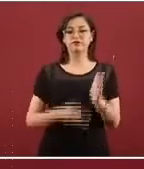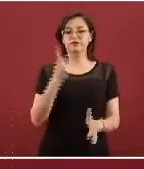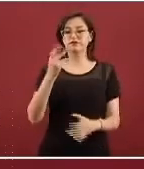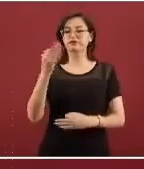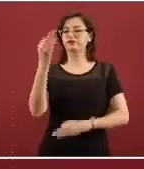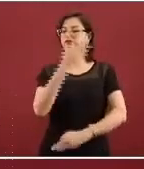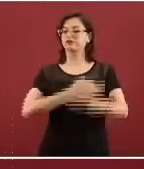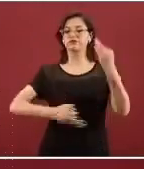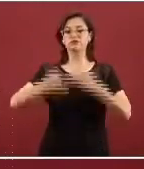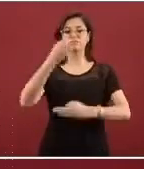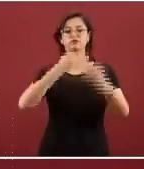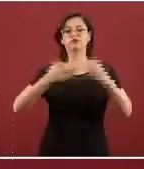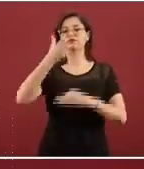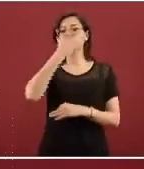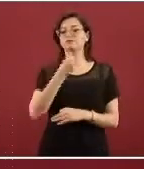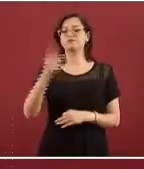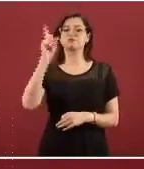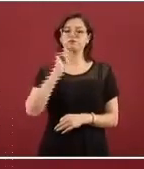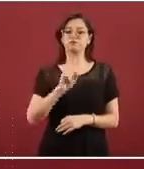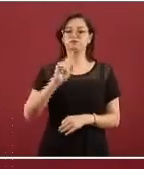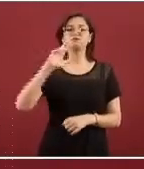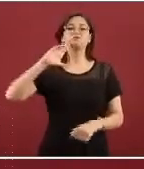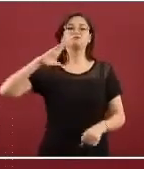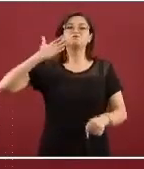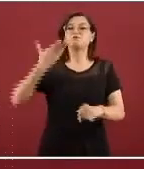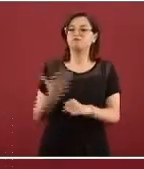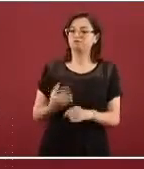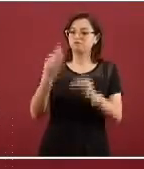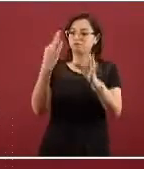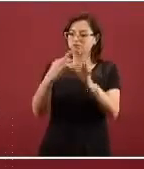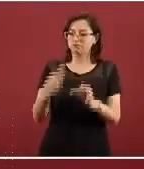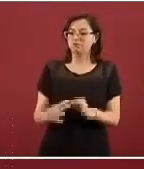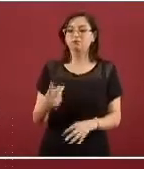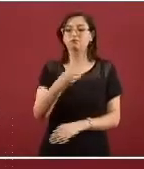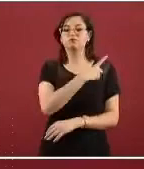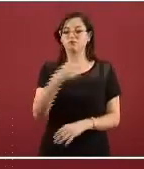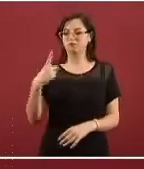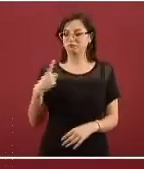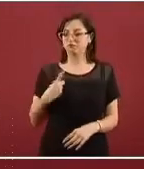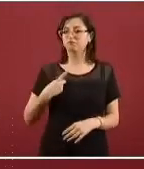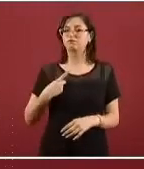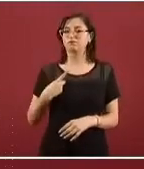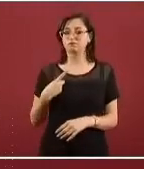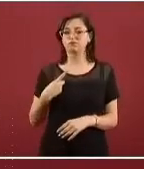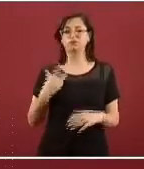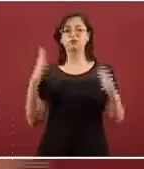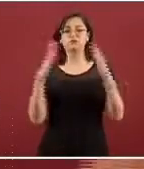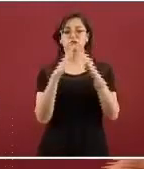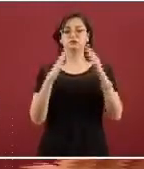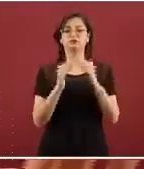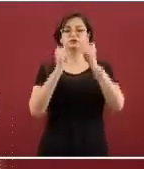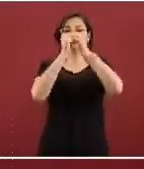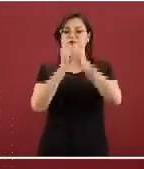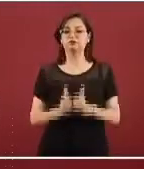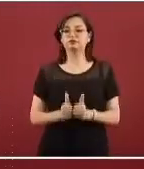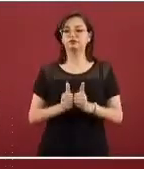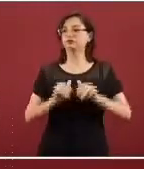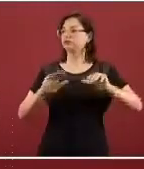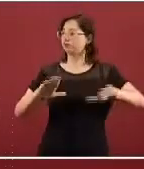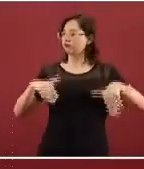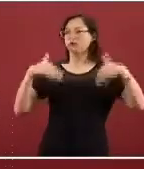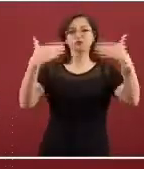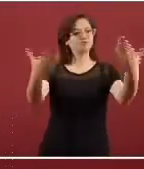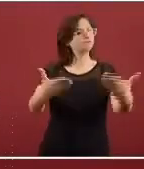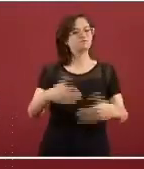Todas y todos tenemos que hacer nuestra parte. Todas y todos, al mantenernos en nuestra casa, resguardados del espacio